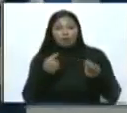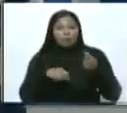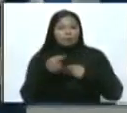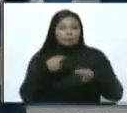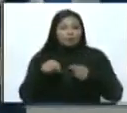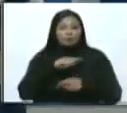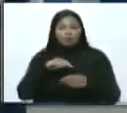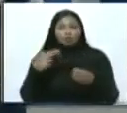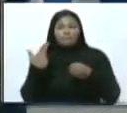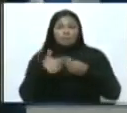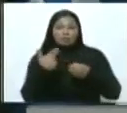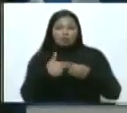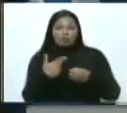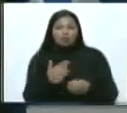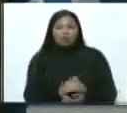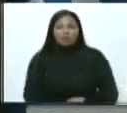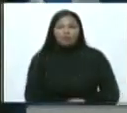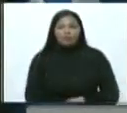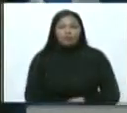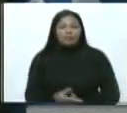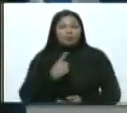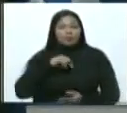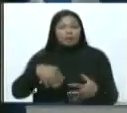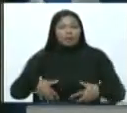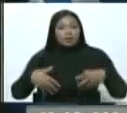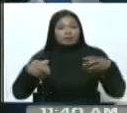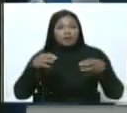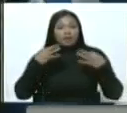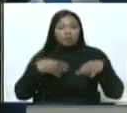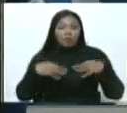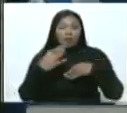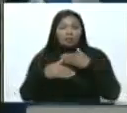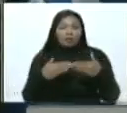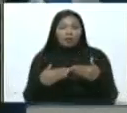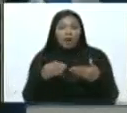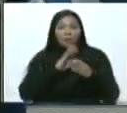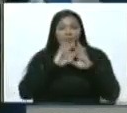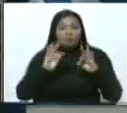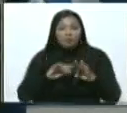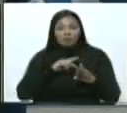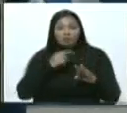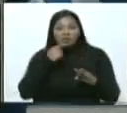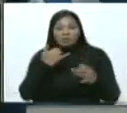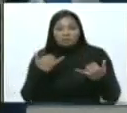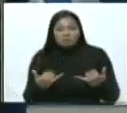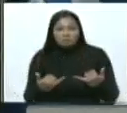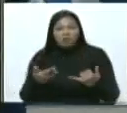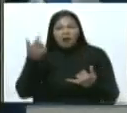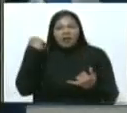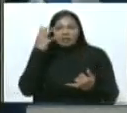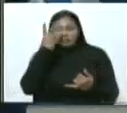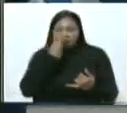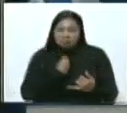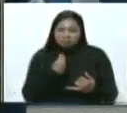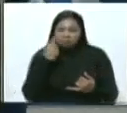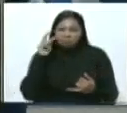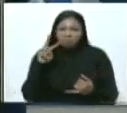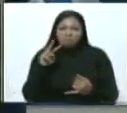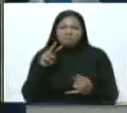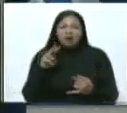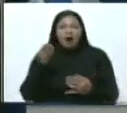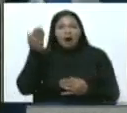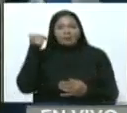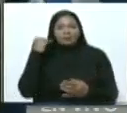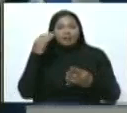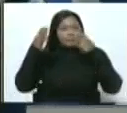nuestro petróleo, nuestras riquezas naturales para, como decía aquel tristemente célebre ex